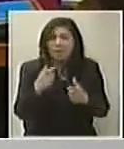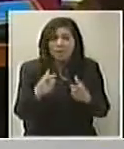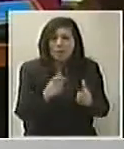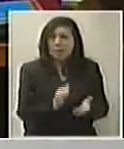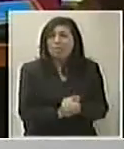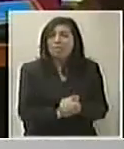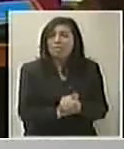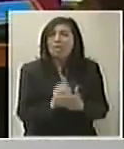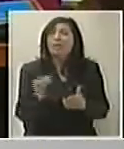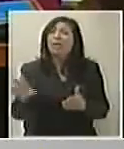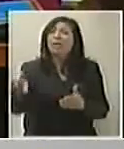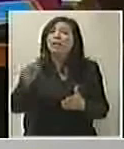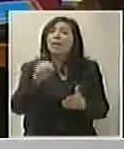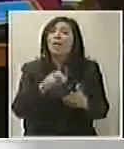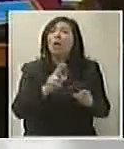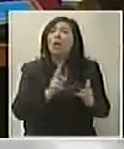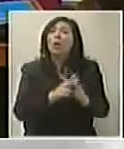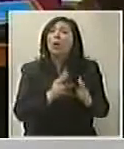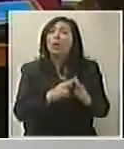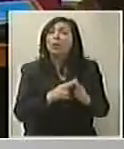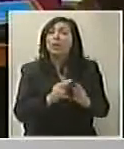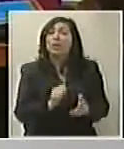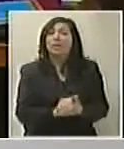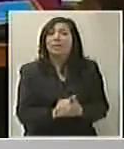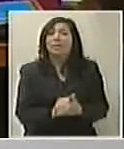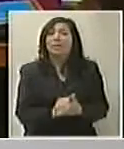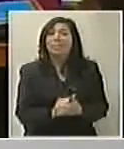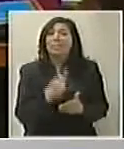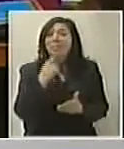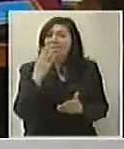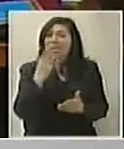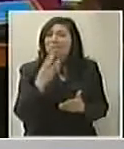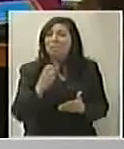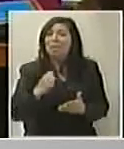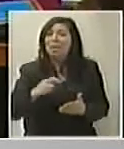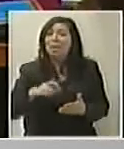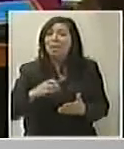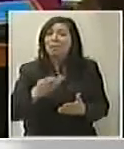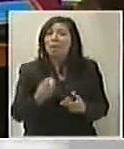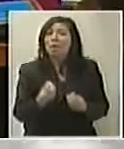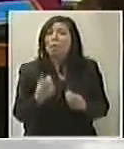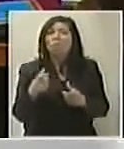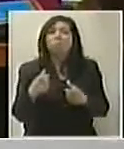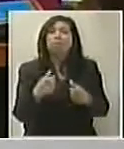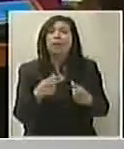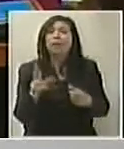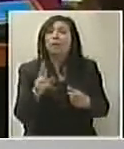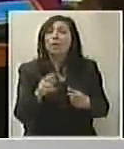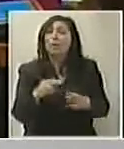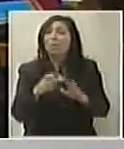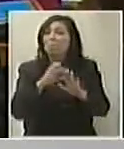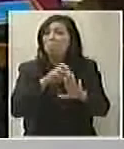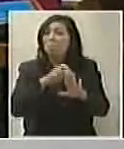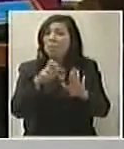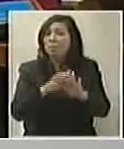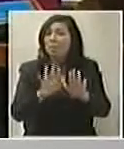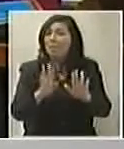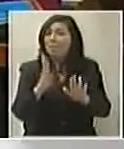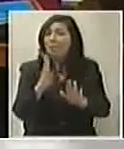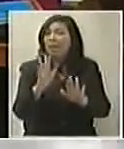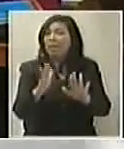controla nombrando a la cuñada del presidente de la República, Isabel Paiva, como supervisora regional del programa Beca